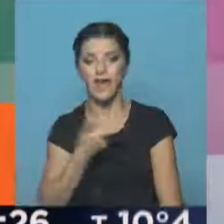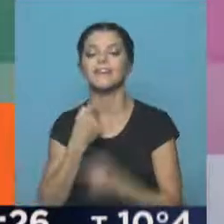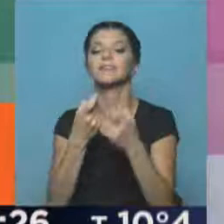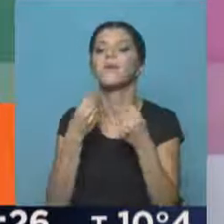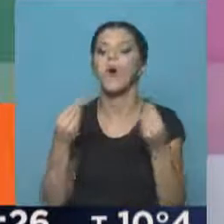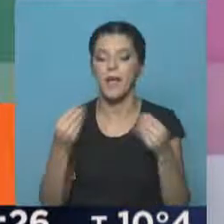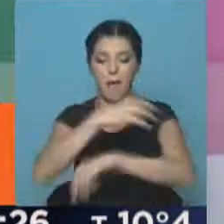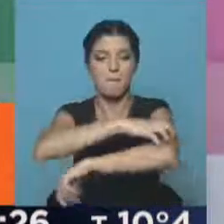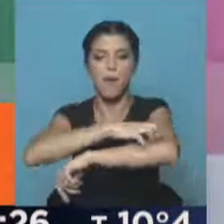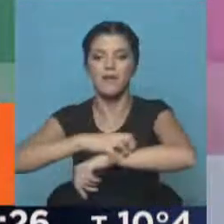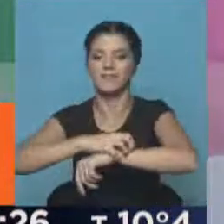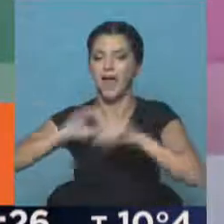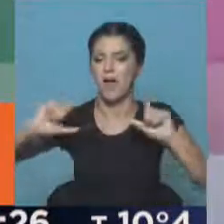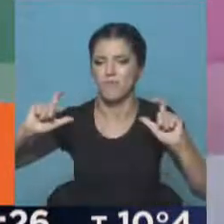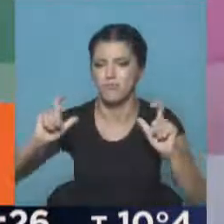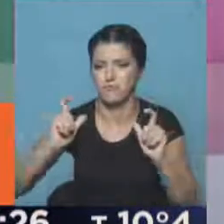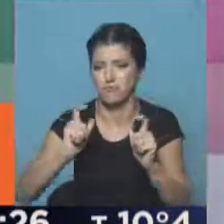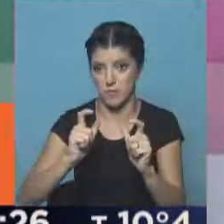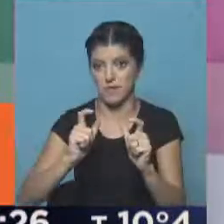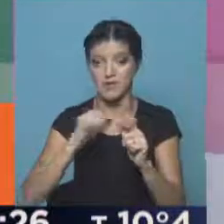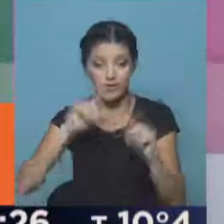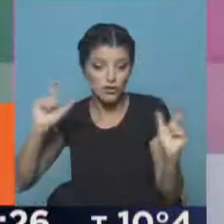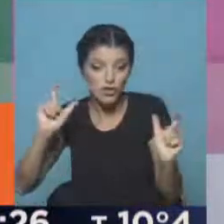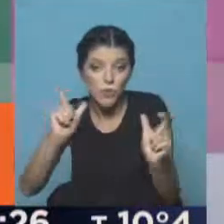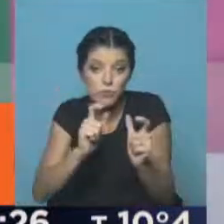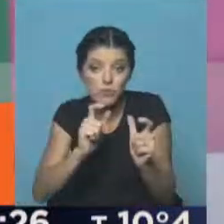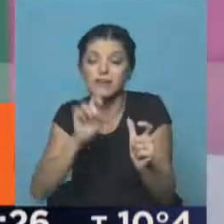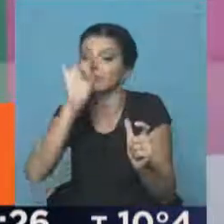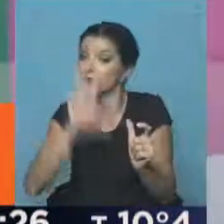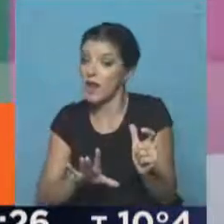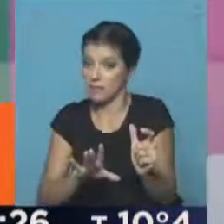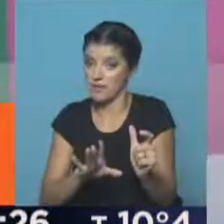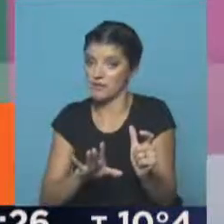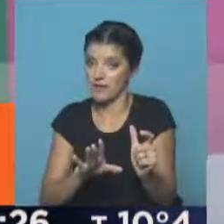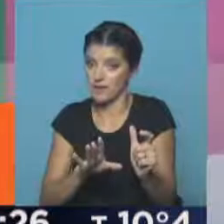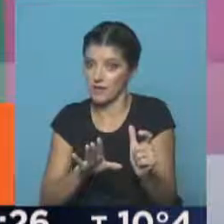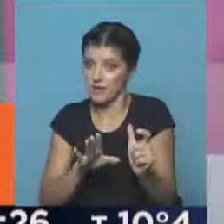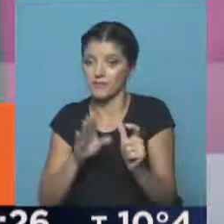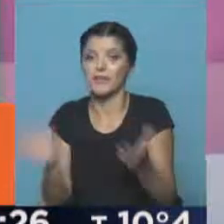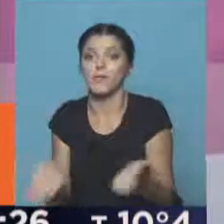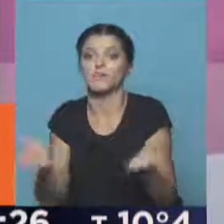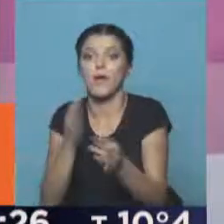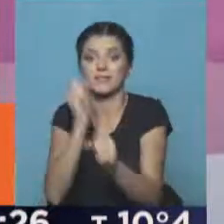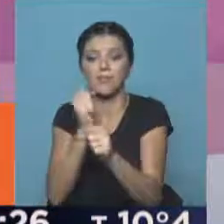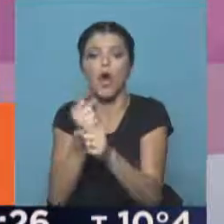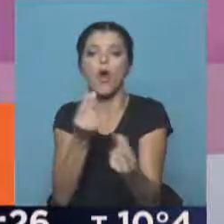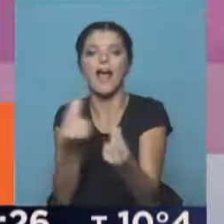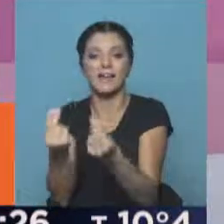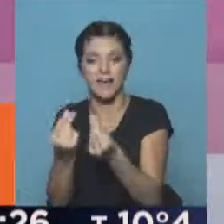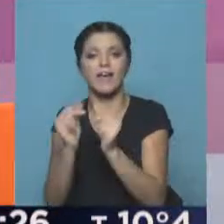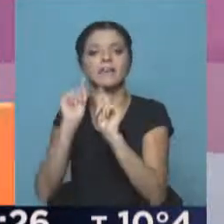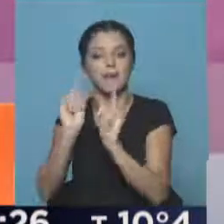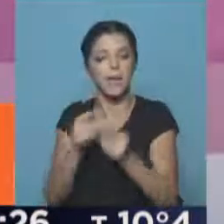pobreza. Y la pobreza solamente se reduce creando trabajos de calidad y